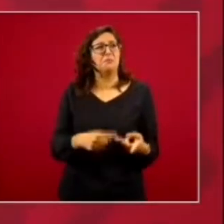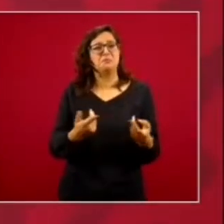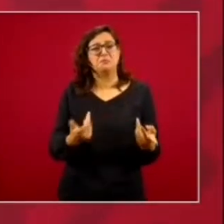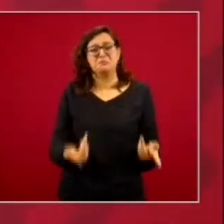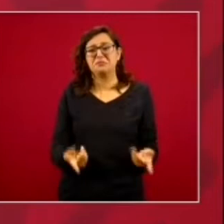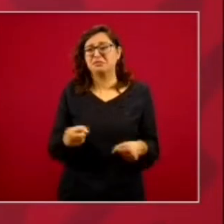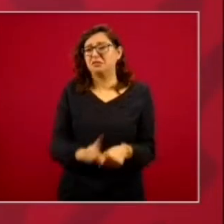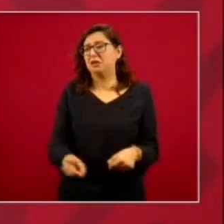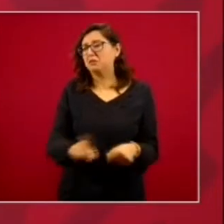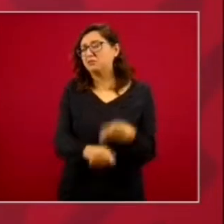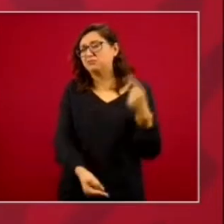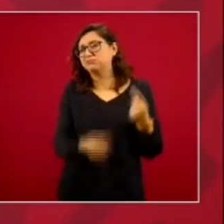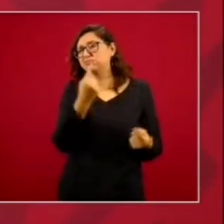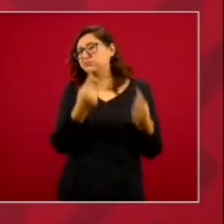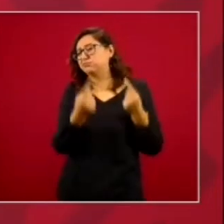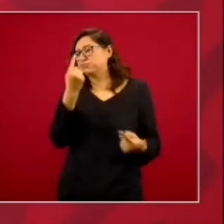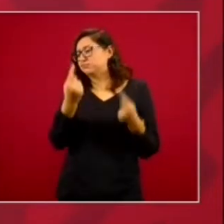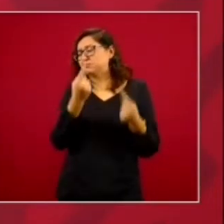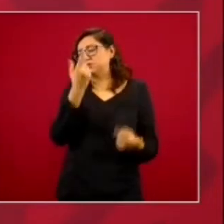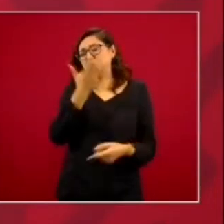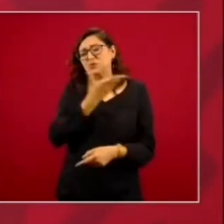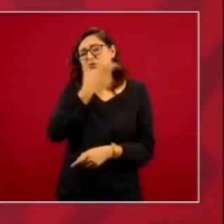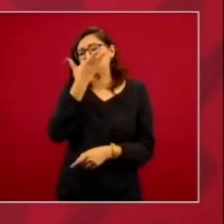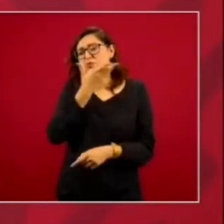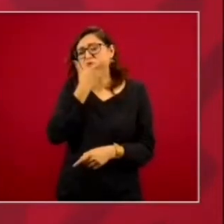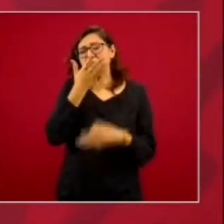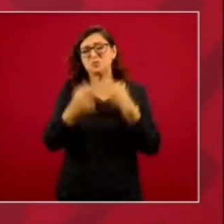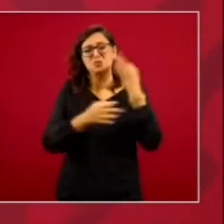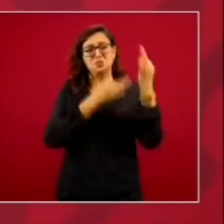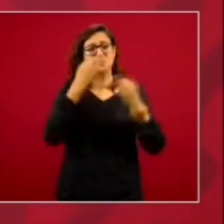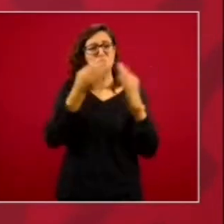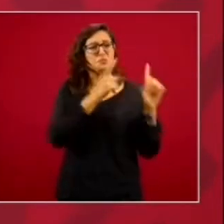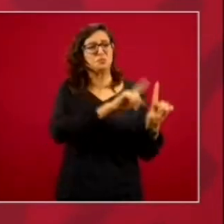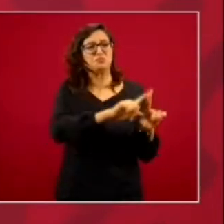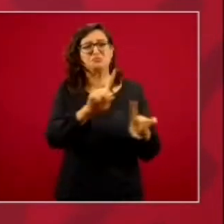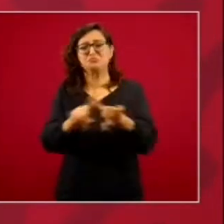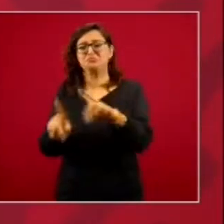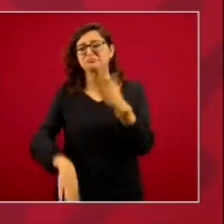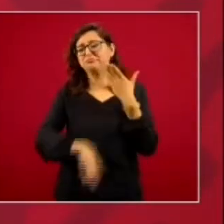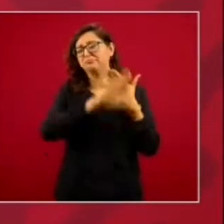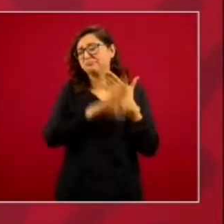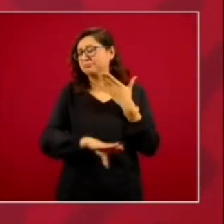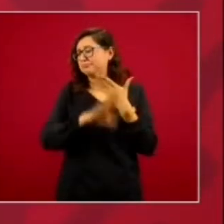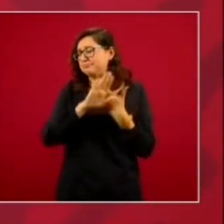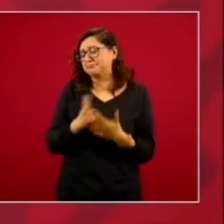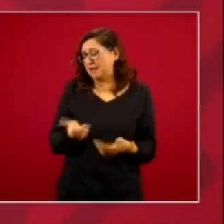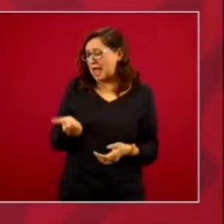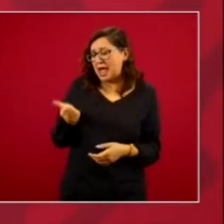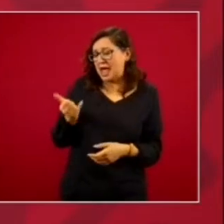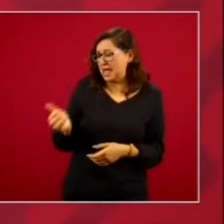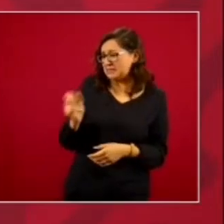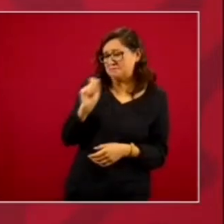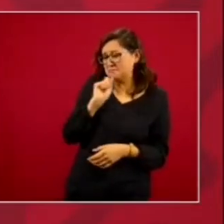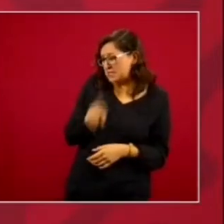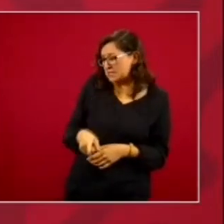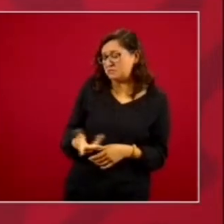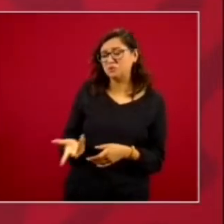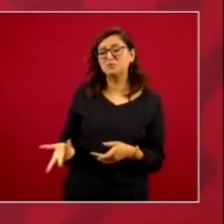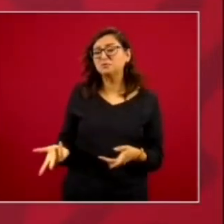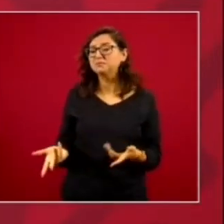todos los días los medios de información, los que